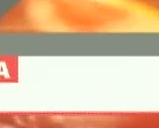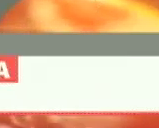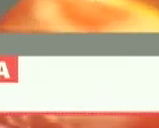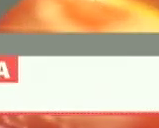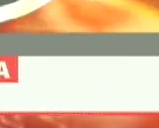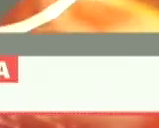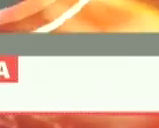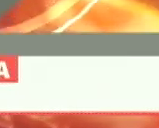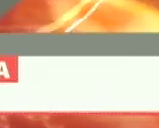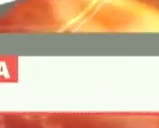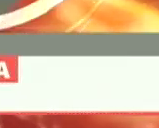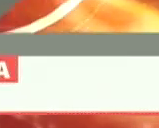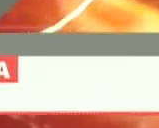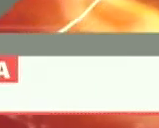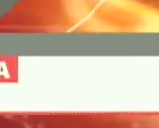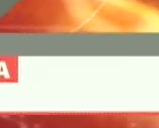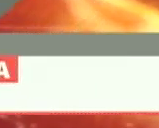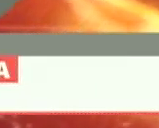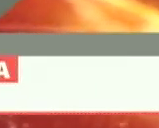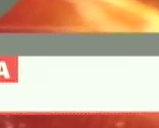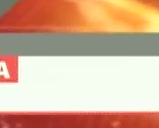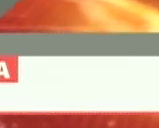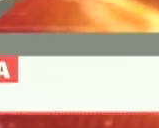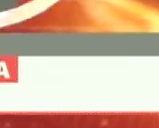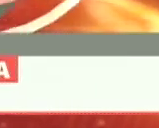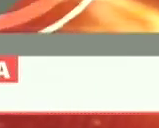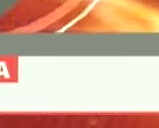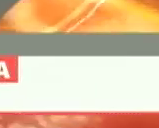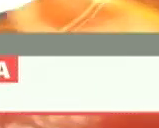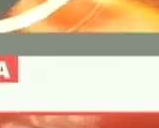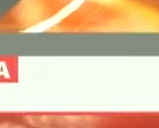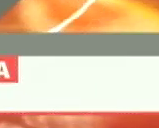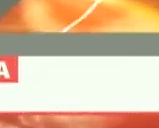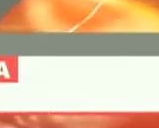usted indicó, mi comandante. Recogimos un total de